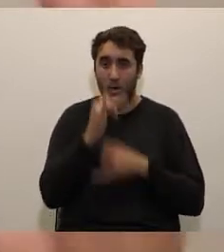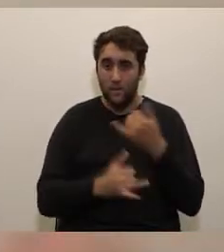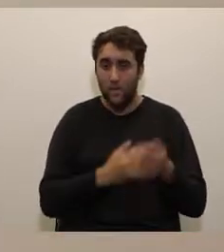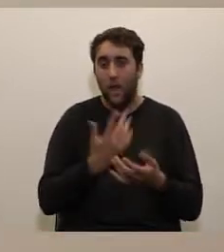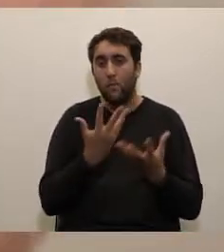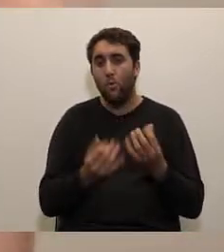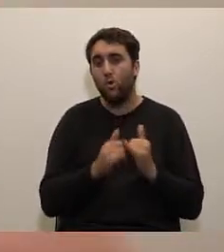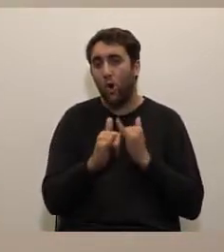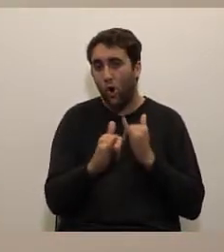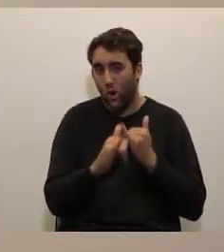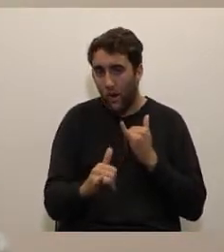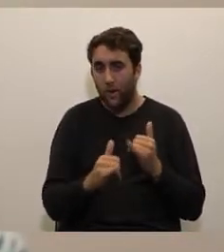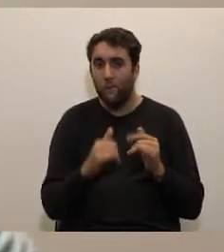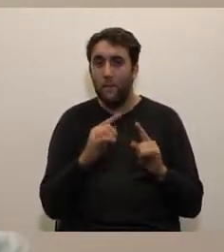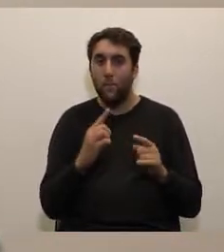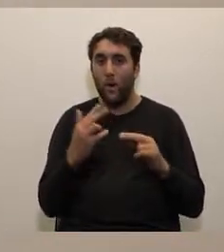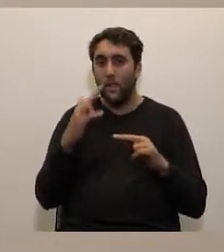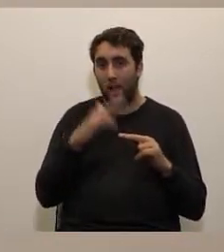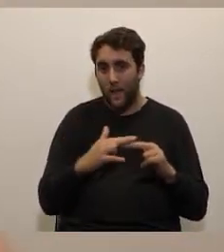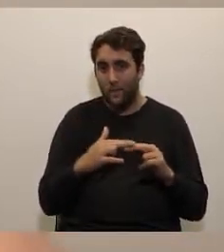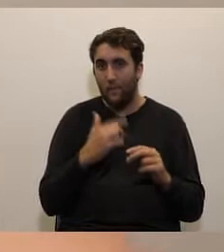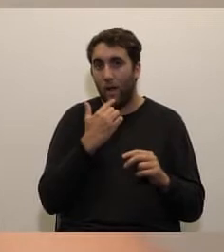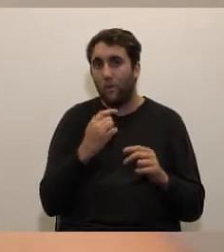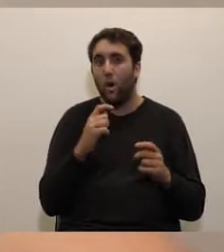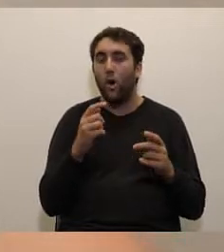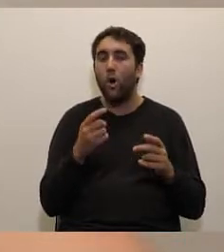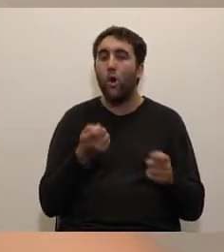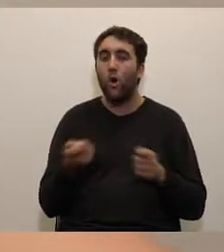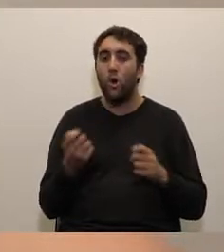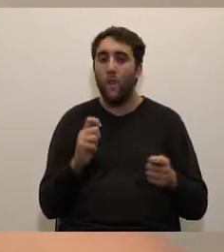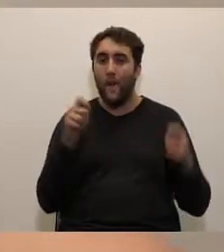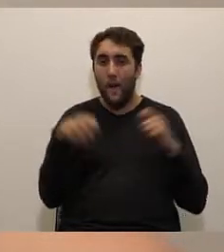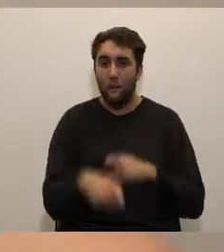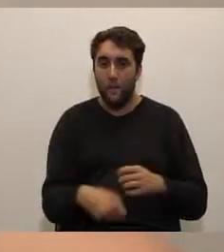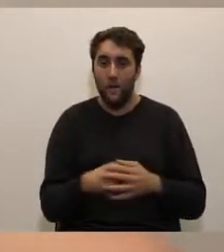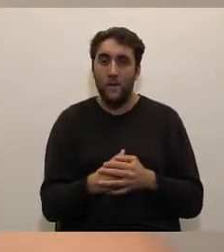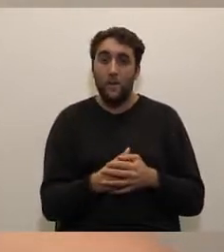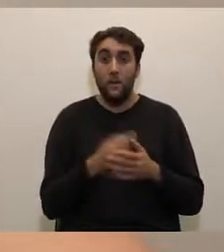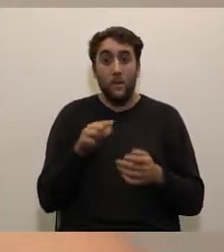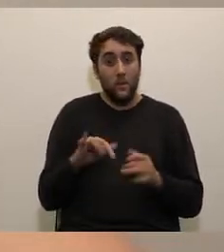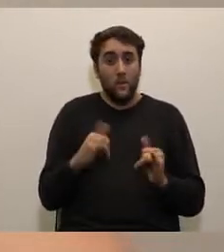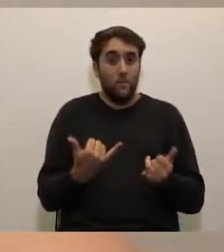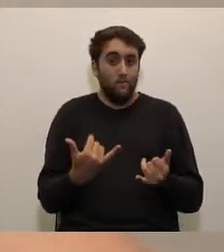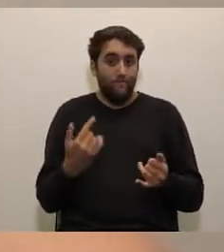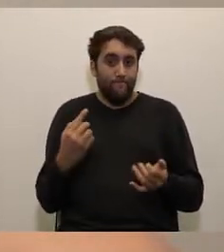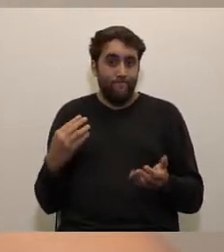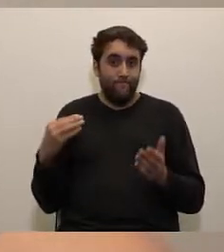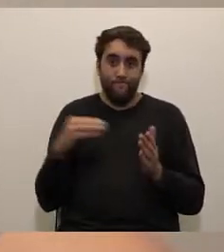de correos y documentos online con control de cambio, digamos, así que esto es algo que ya está de por sí